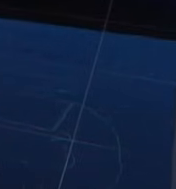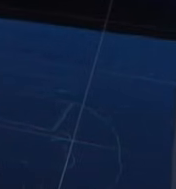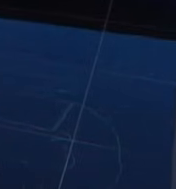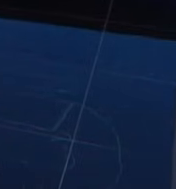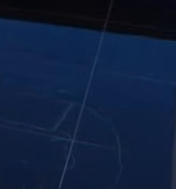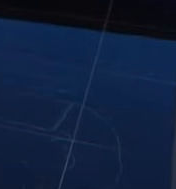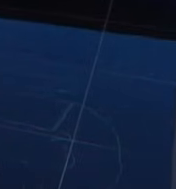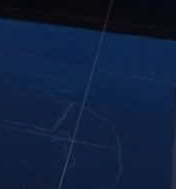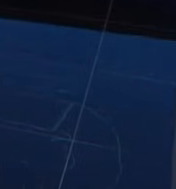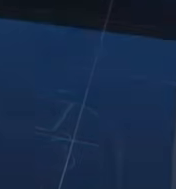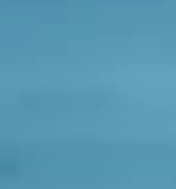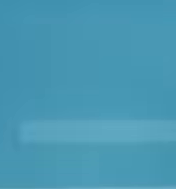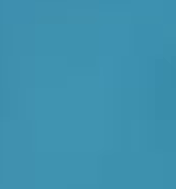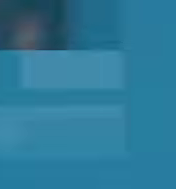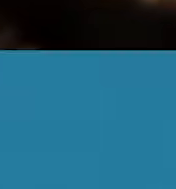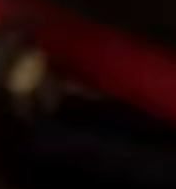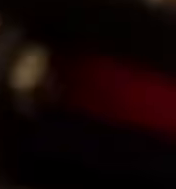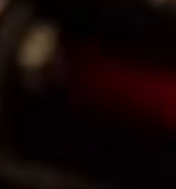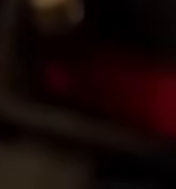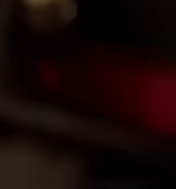Así comienza Lado B.